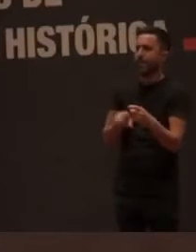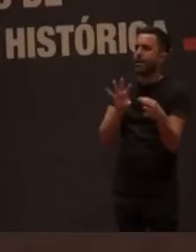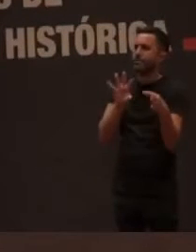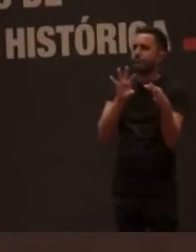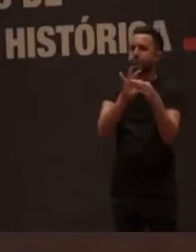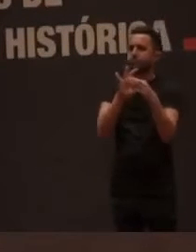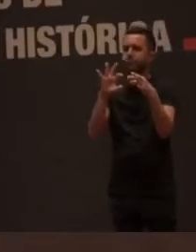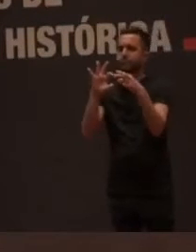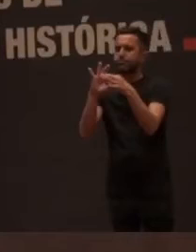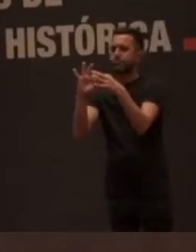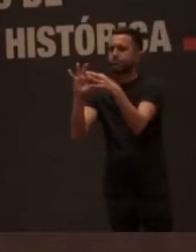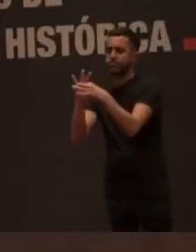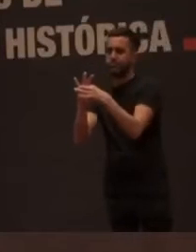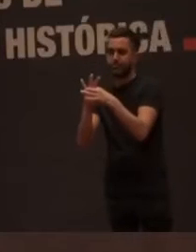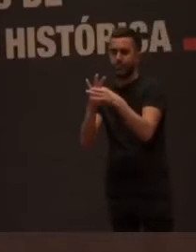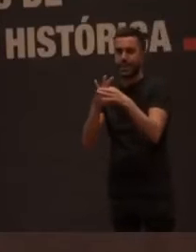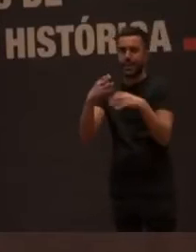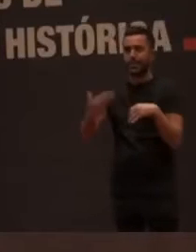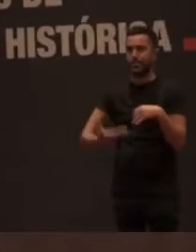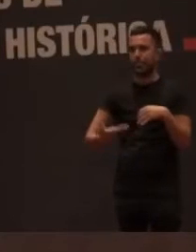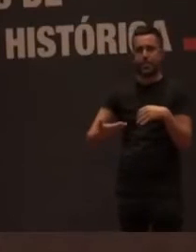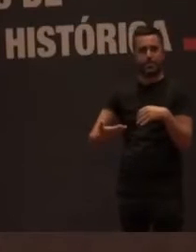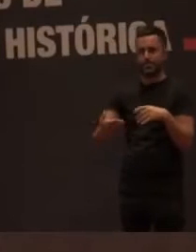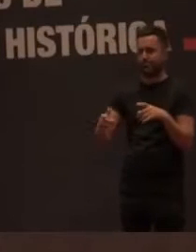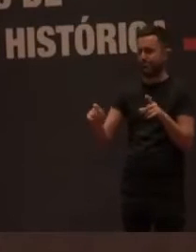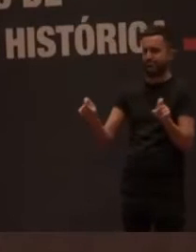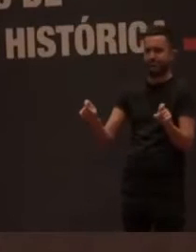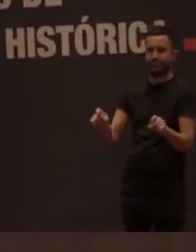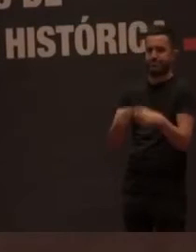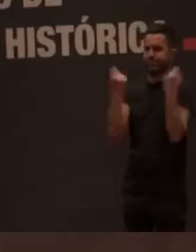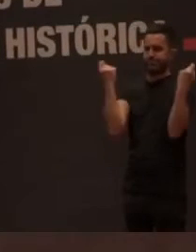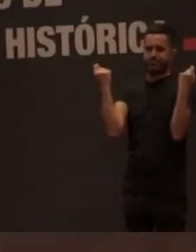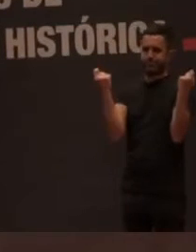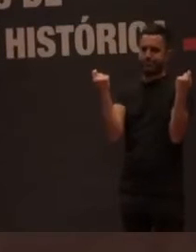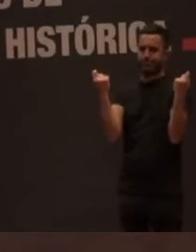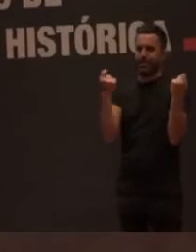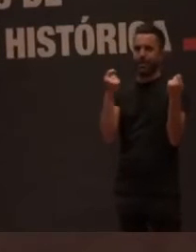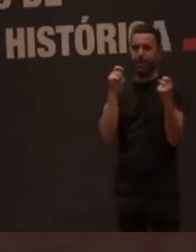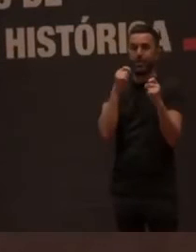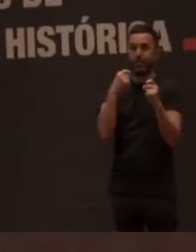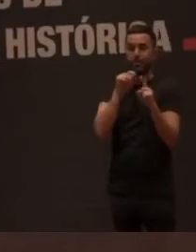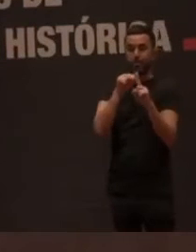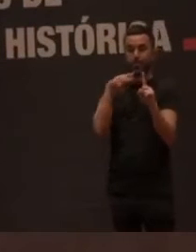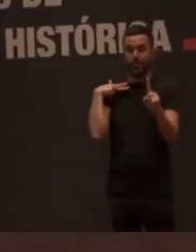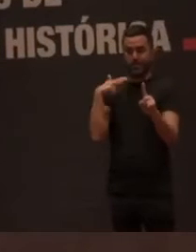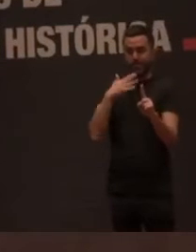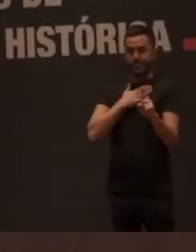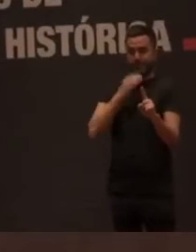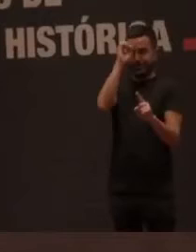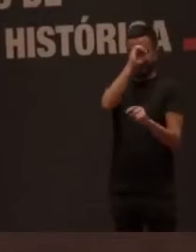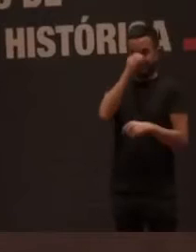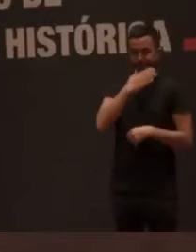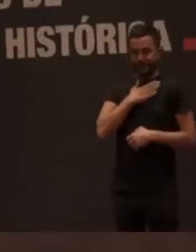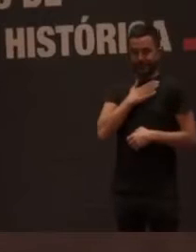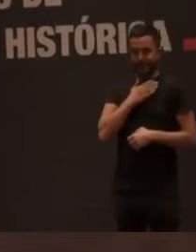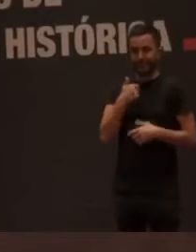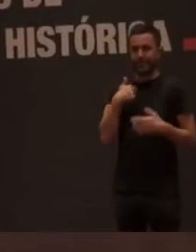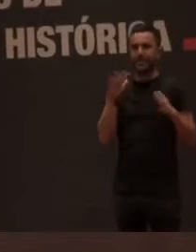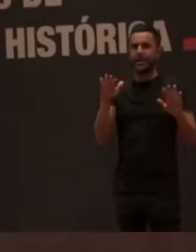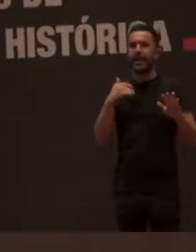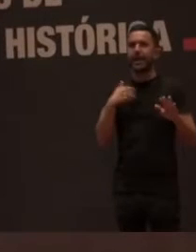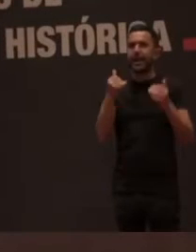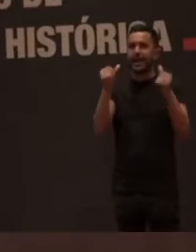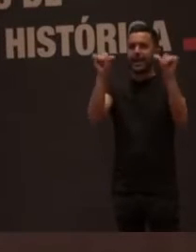son fundamentales. Desde mi punto de vista, la crisis que estamos viviendo ahora es una